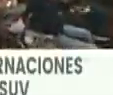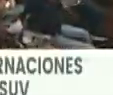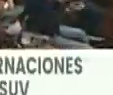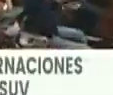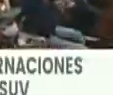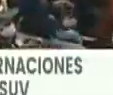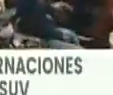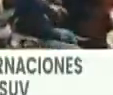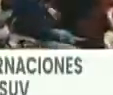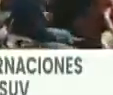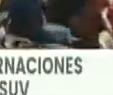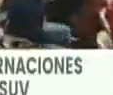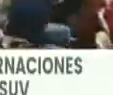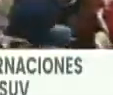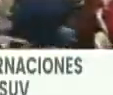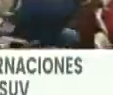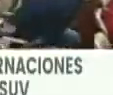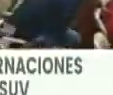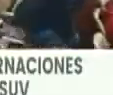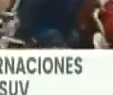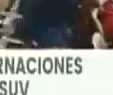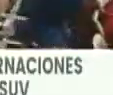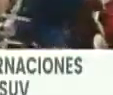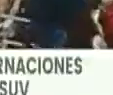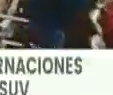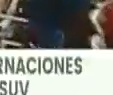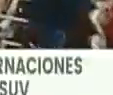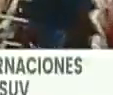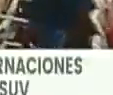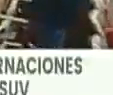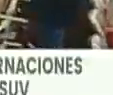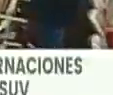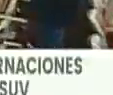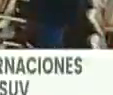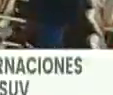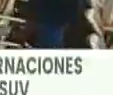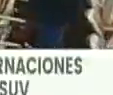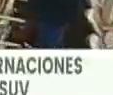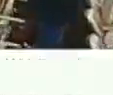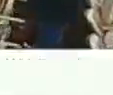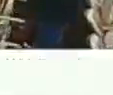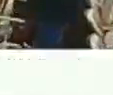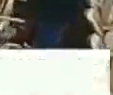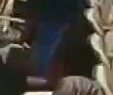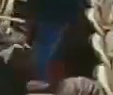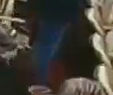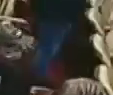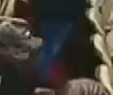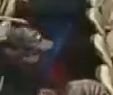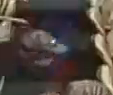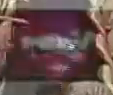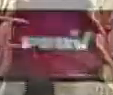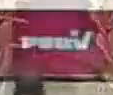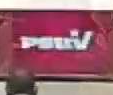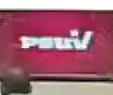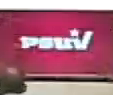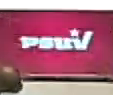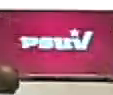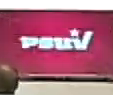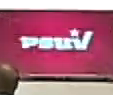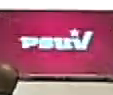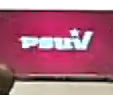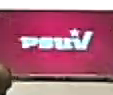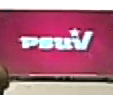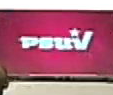También a la primera combatiente, camarada Cilia Flores, bienvenida. Al primer vicepresidente del partido,